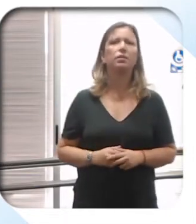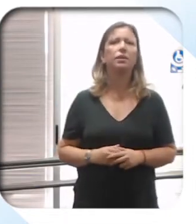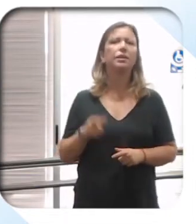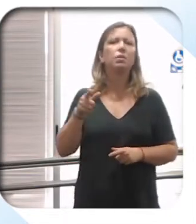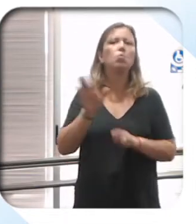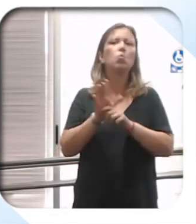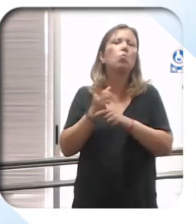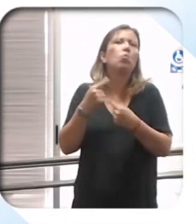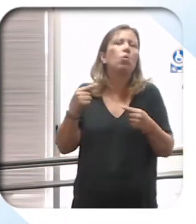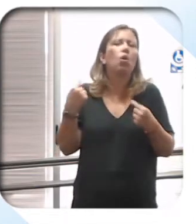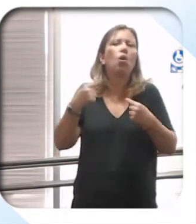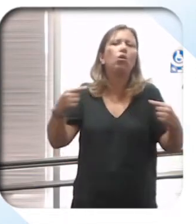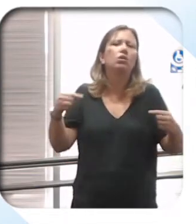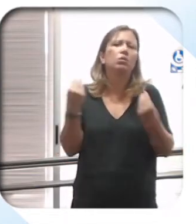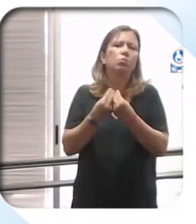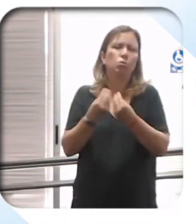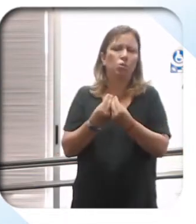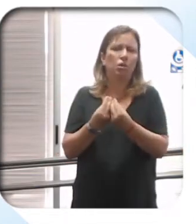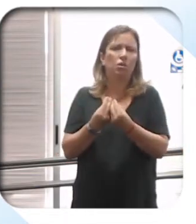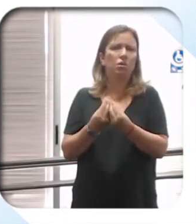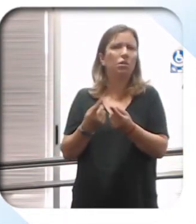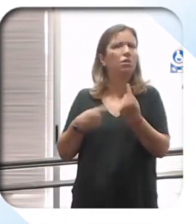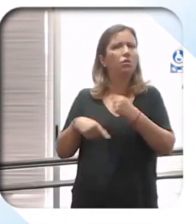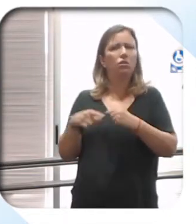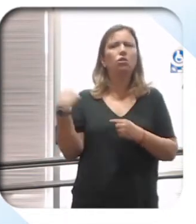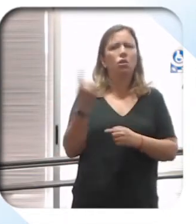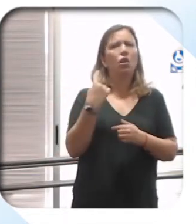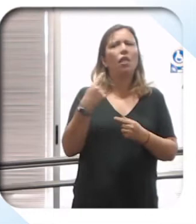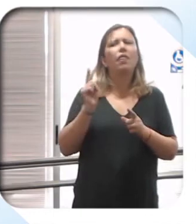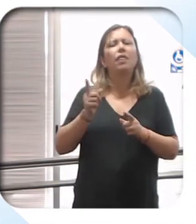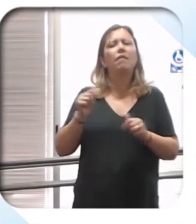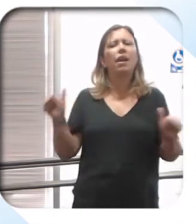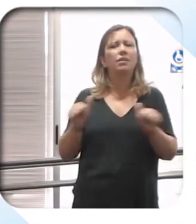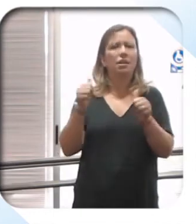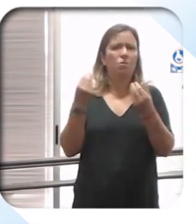es silenciar mucha cosa. Y nosotros tenemos mucho para hacer.